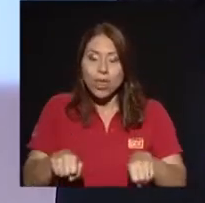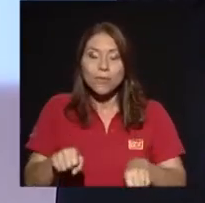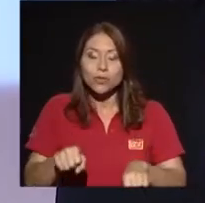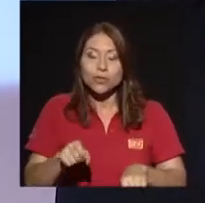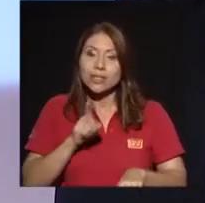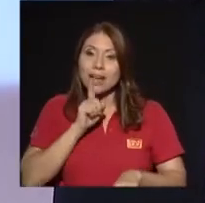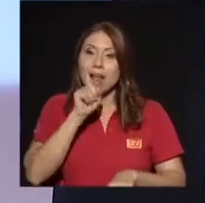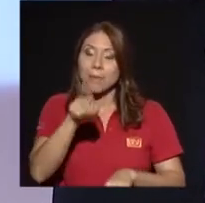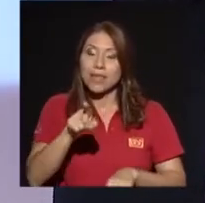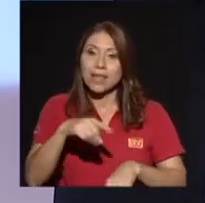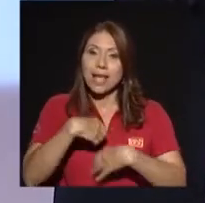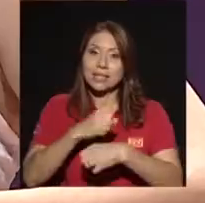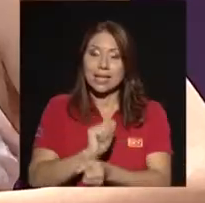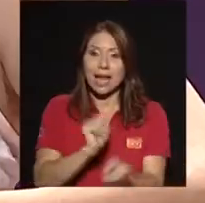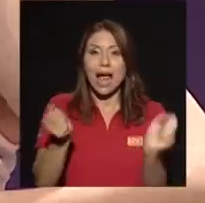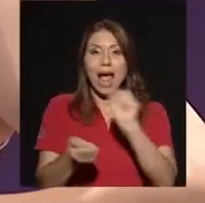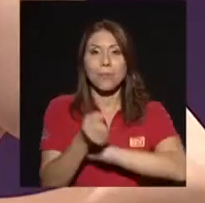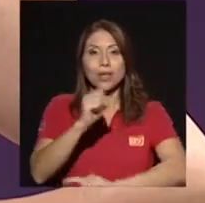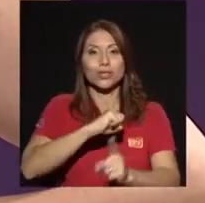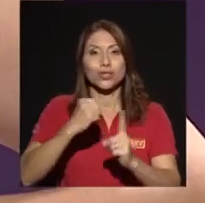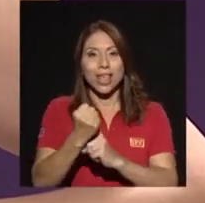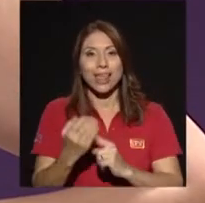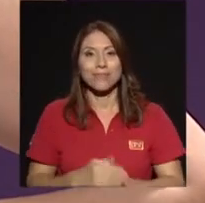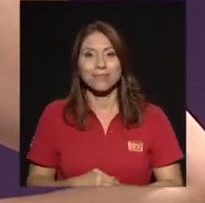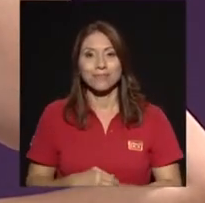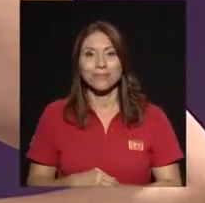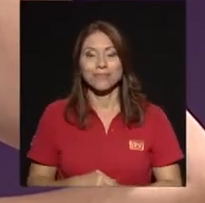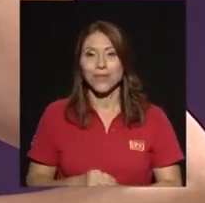realmente agentes de cambio en la sociedad. Ok, chicas, para cerrar,